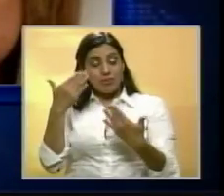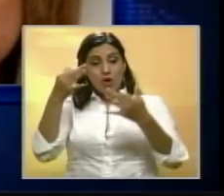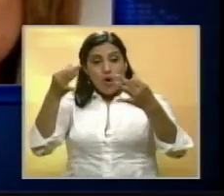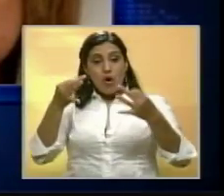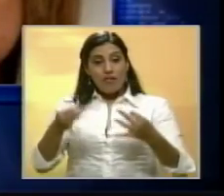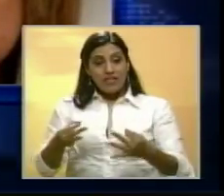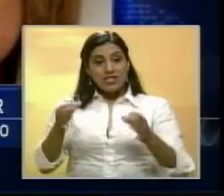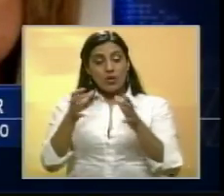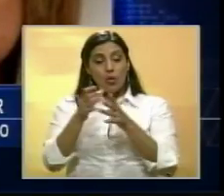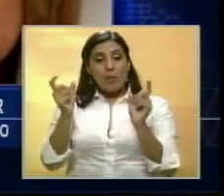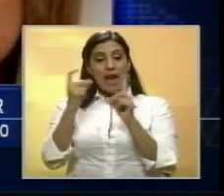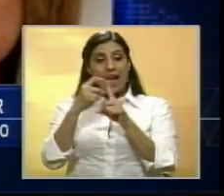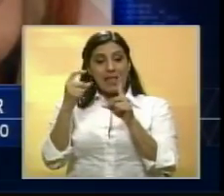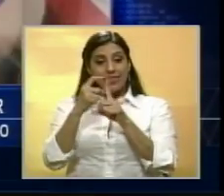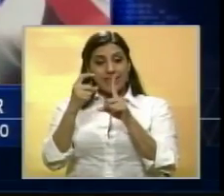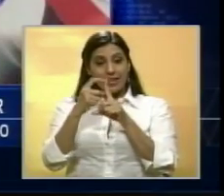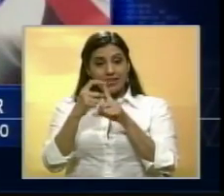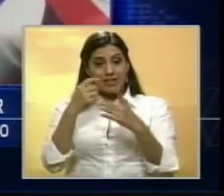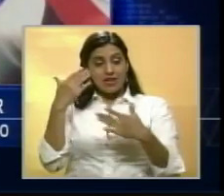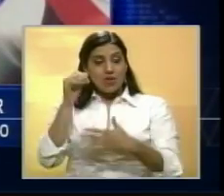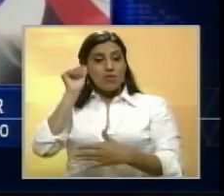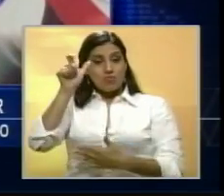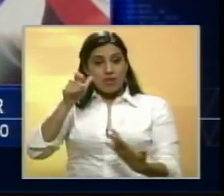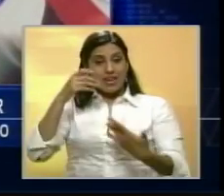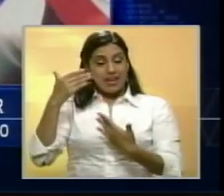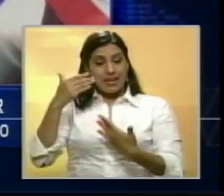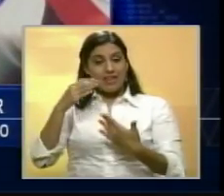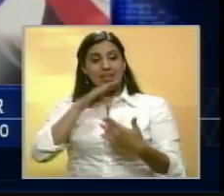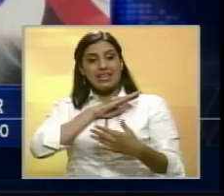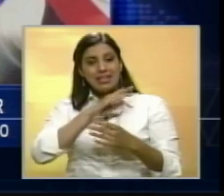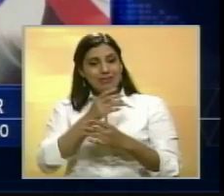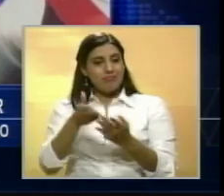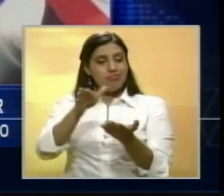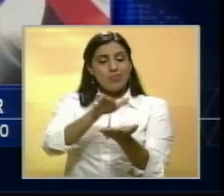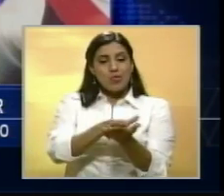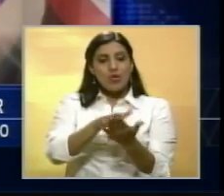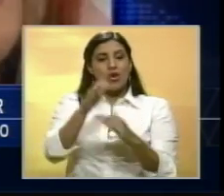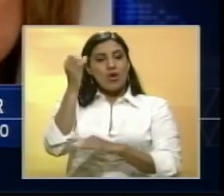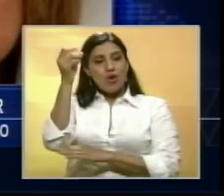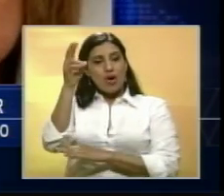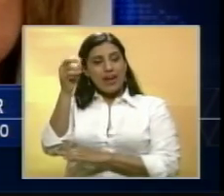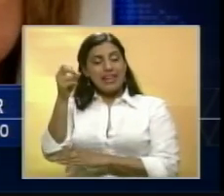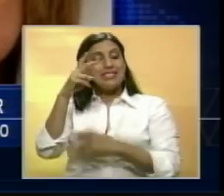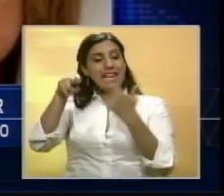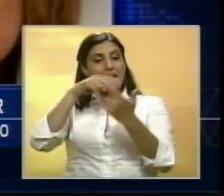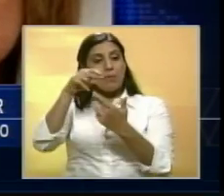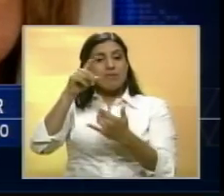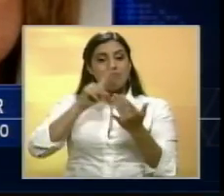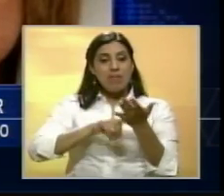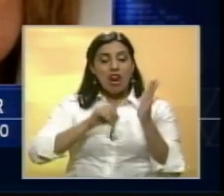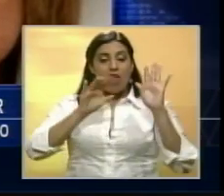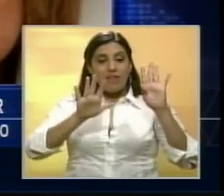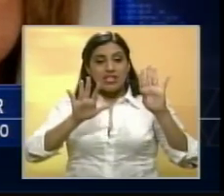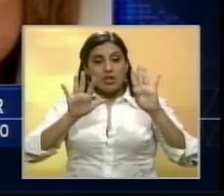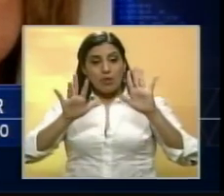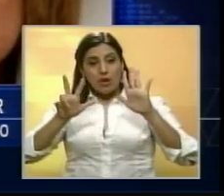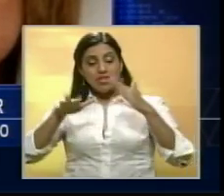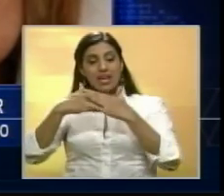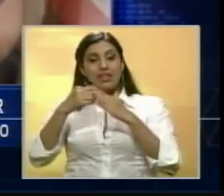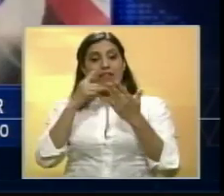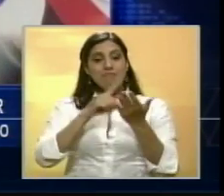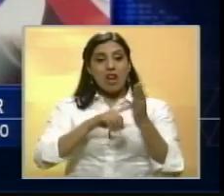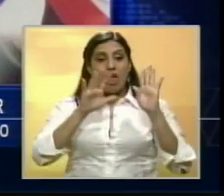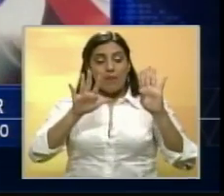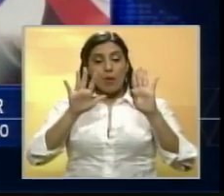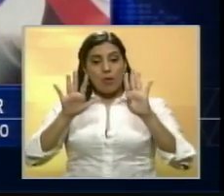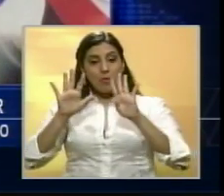confirmó el Partido Acción Democrática en su cuenta en Twitter. Rojas presidió el extinto Congreso de la República entre 1998 y